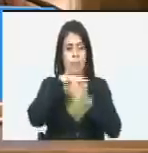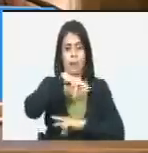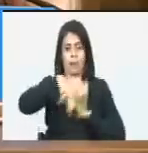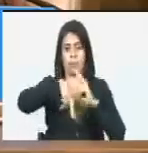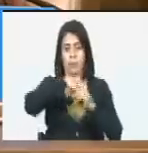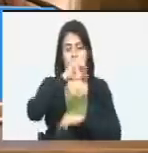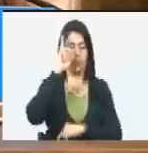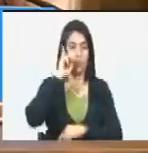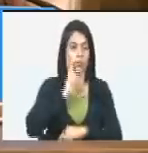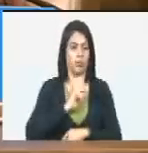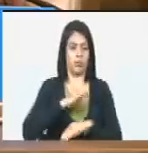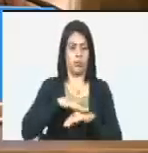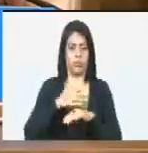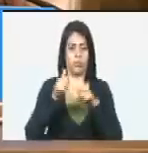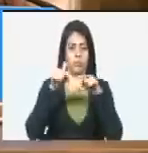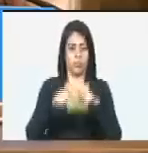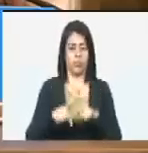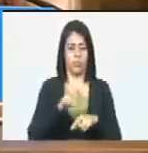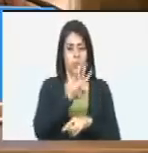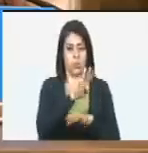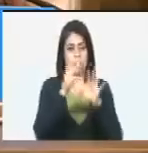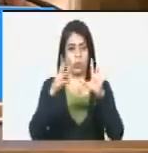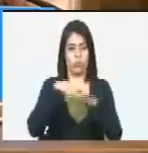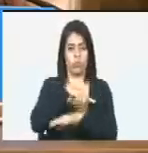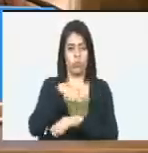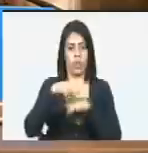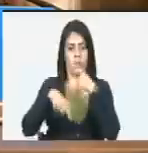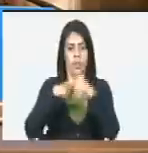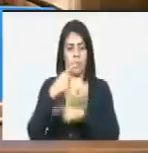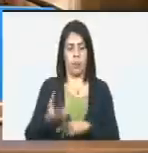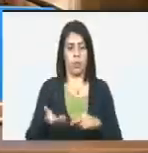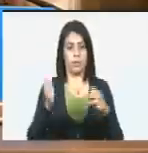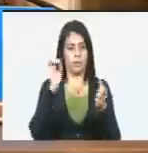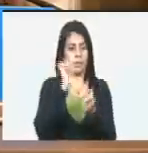Bolivariana 48 horas después de ser privado de libertad